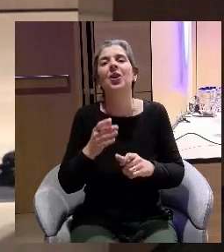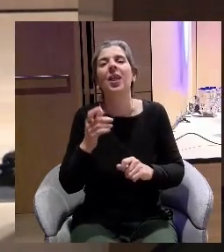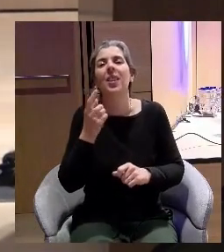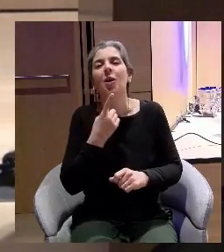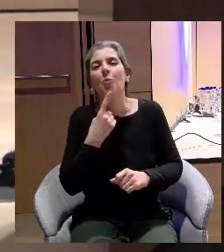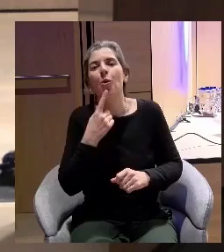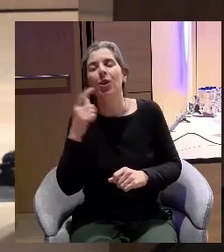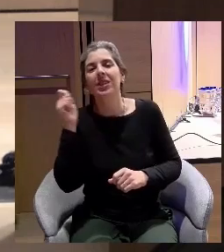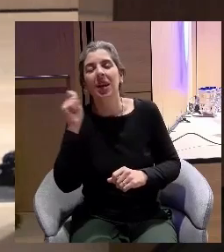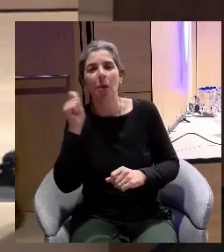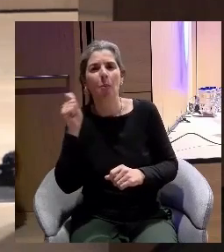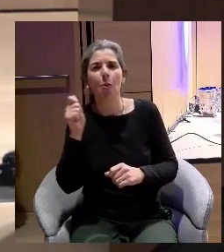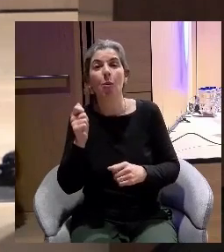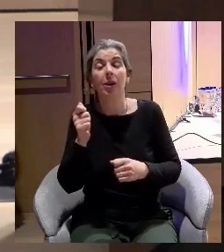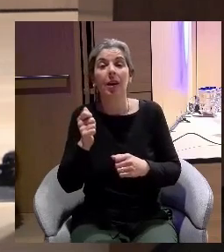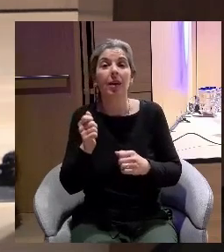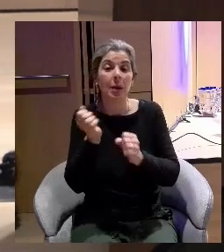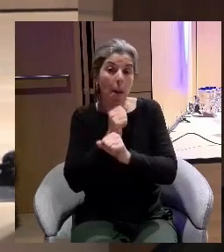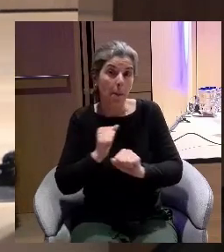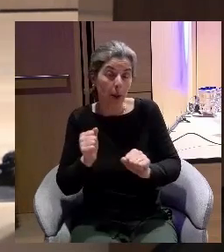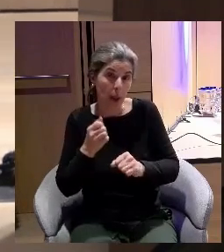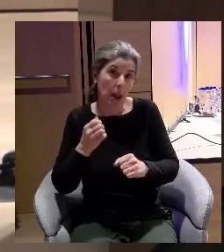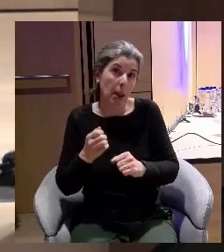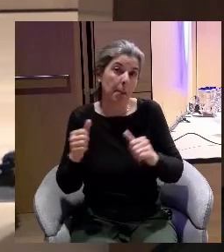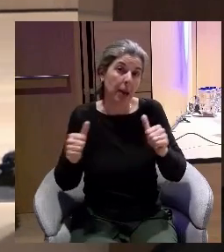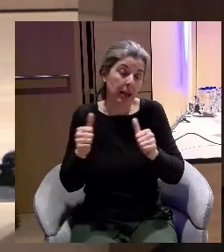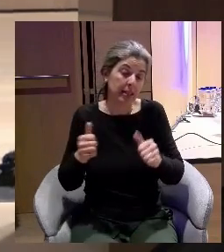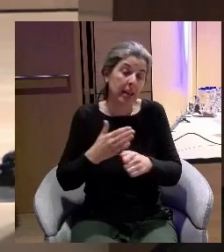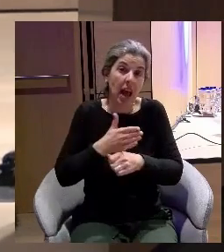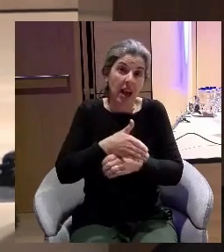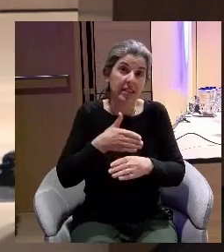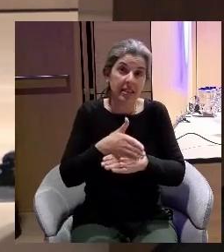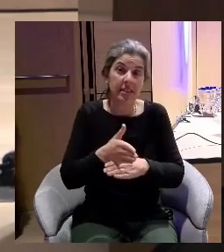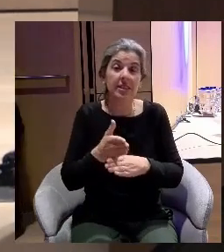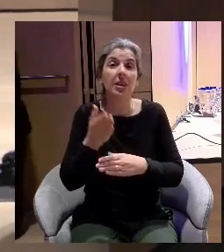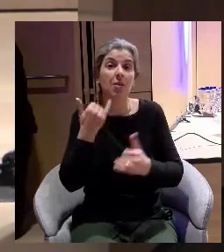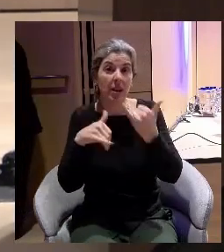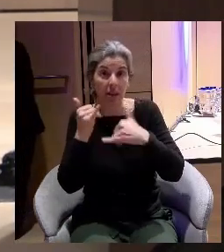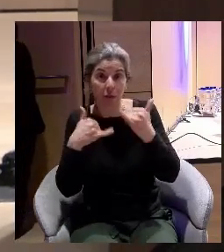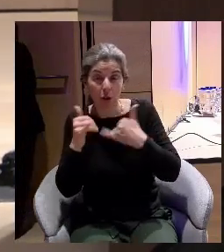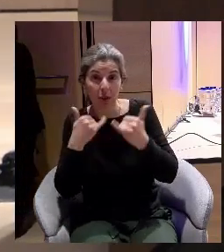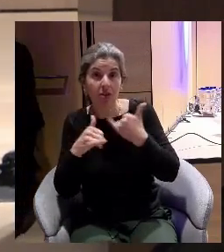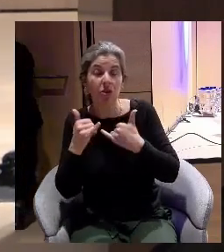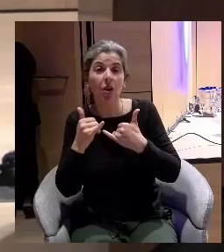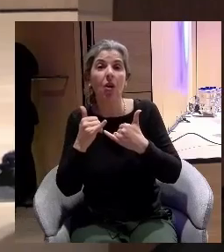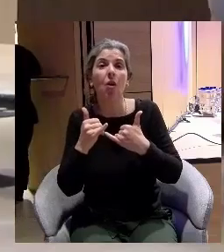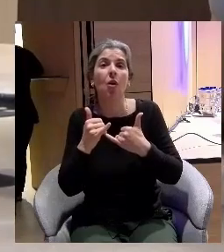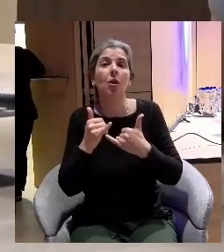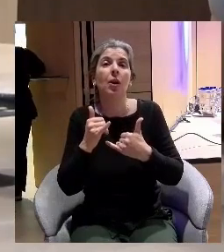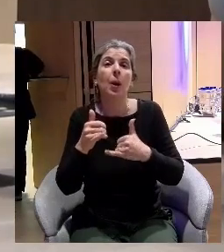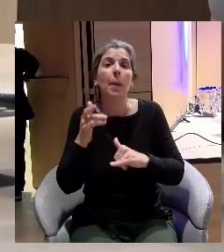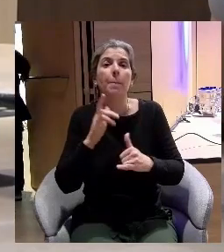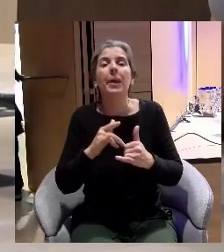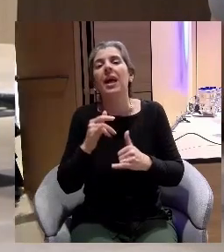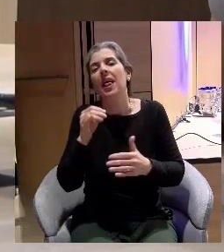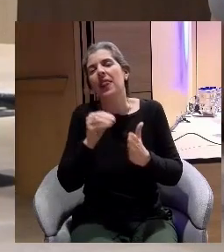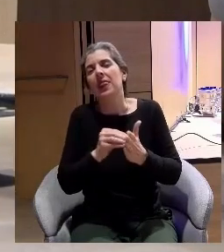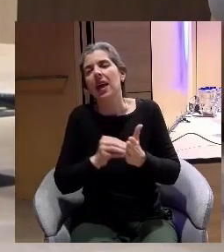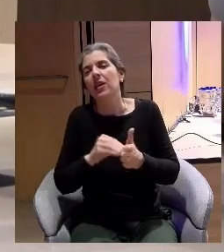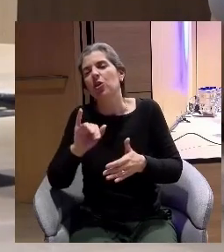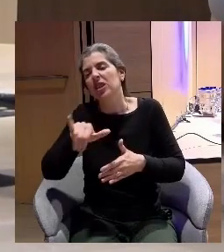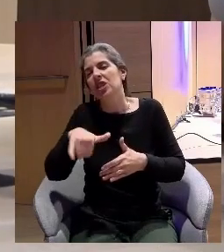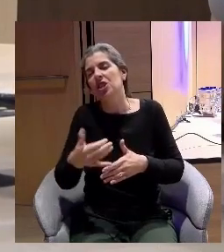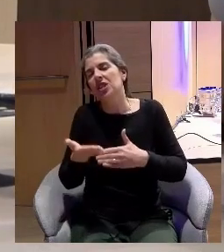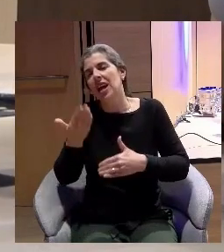comprensible la información y reutilizar y ponerle valor agregado a los datos que ya estaban disponibilizados. Bueno,